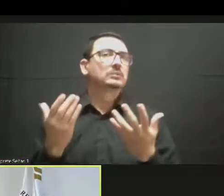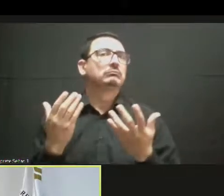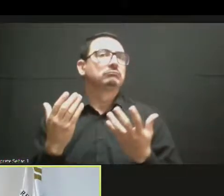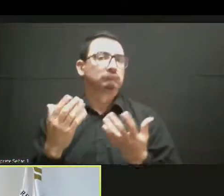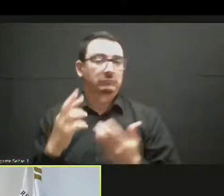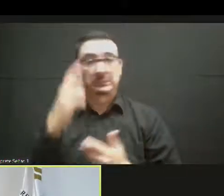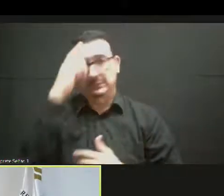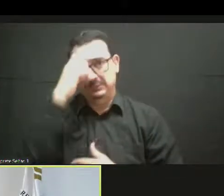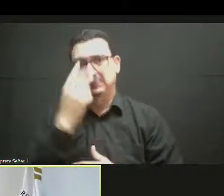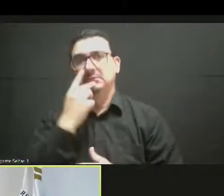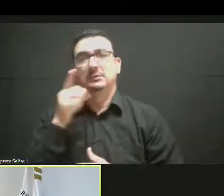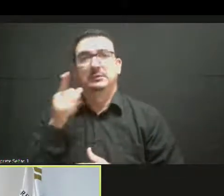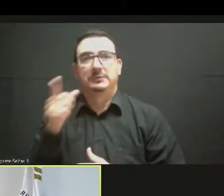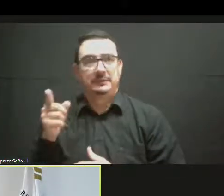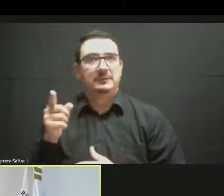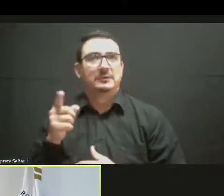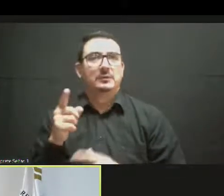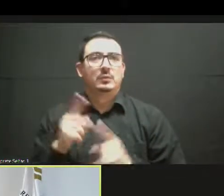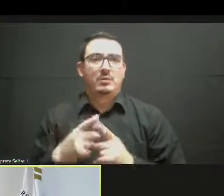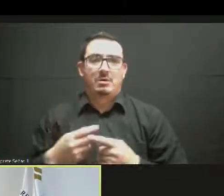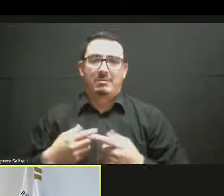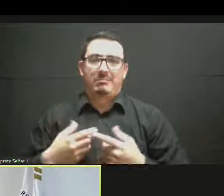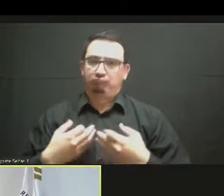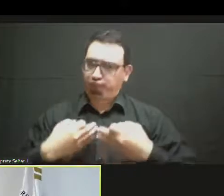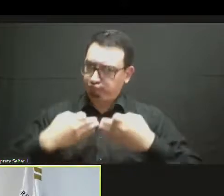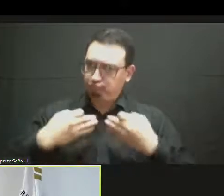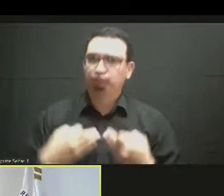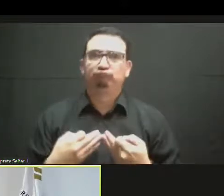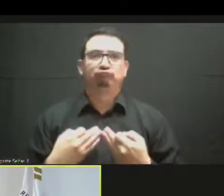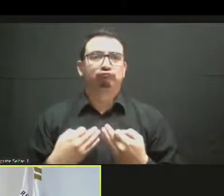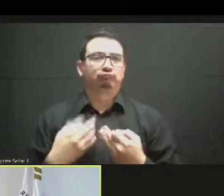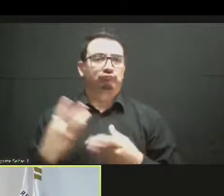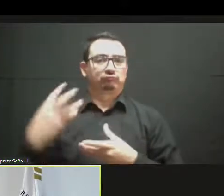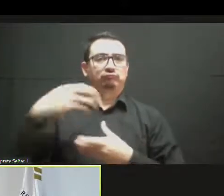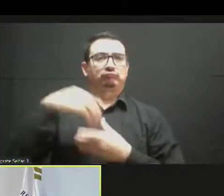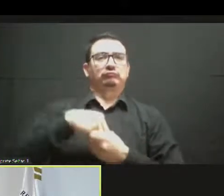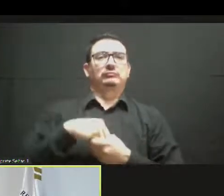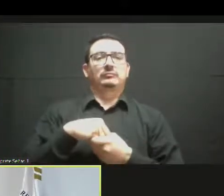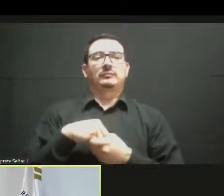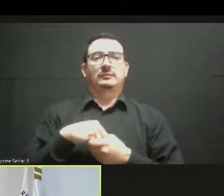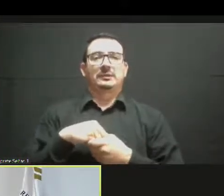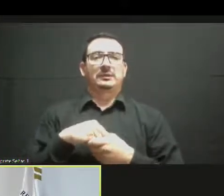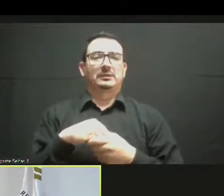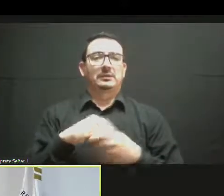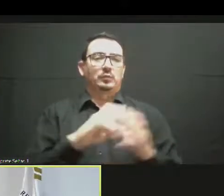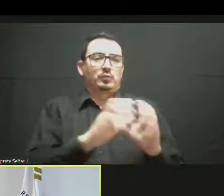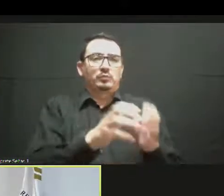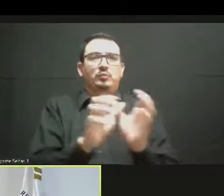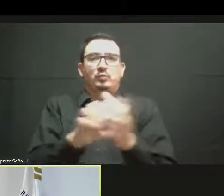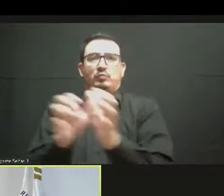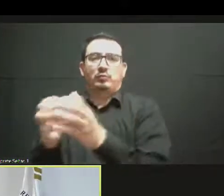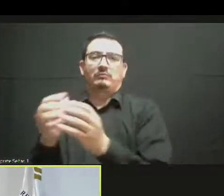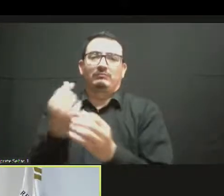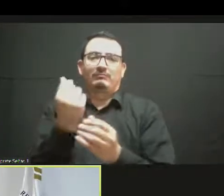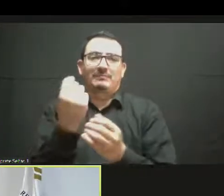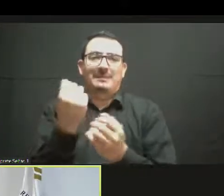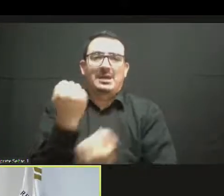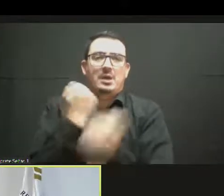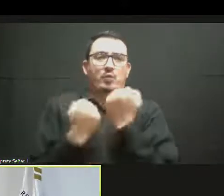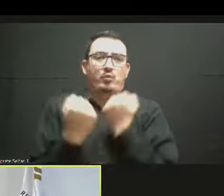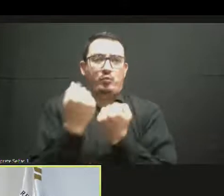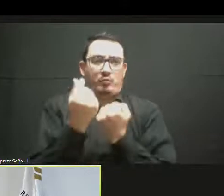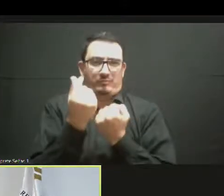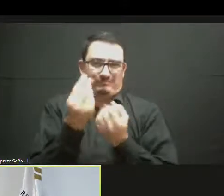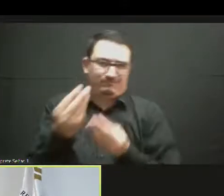pasos muy firmes a la inclusión de todos nuestros sectores a la economía internacional. Y esto es en especial